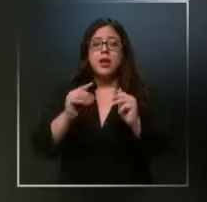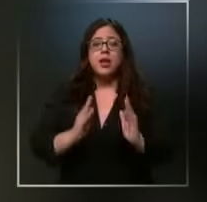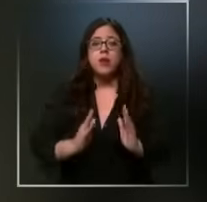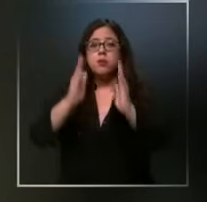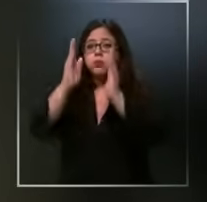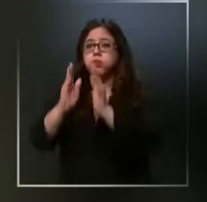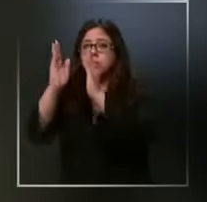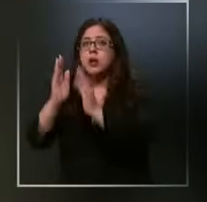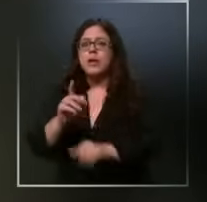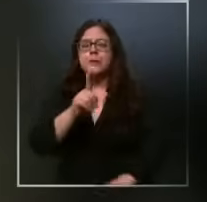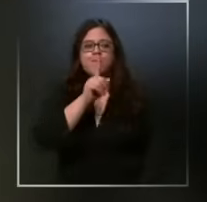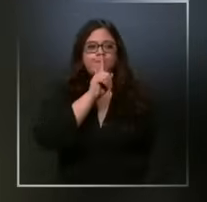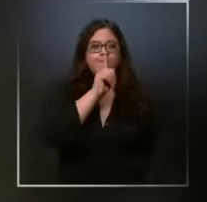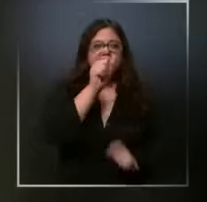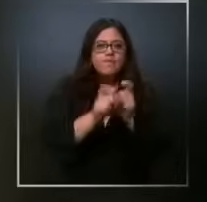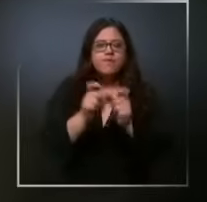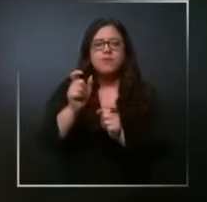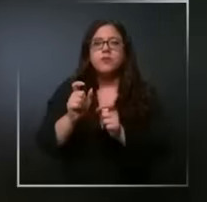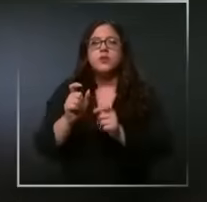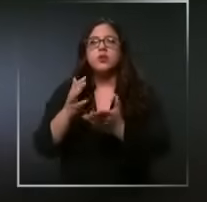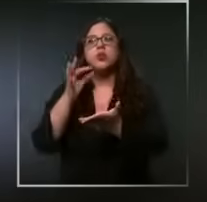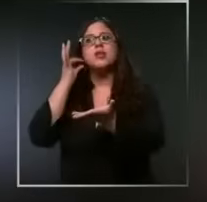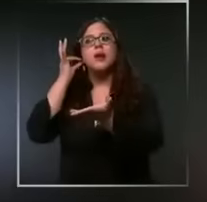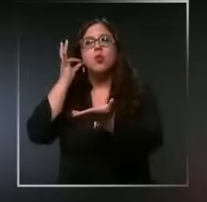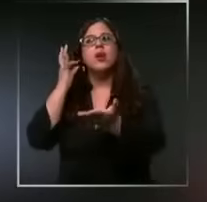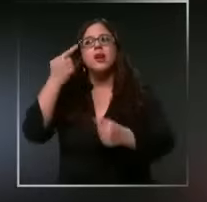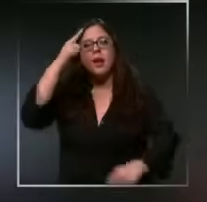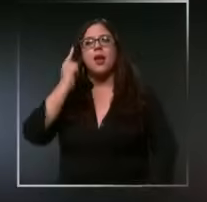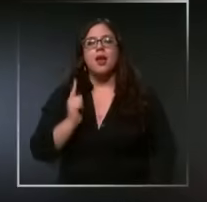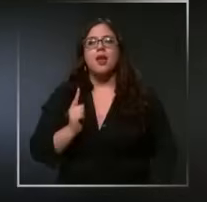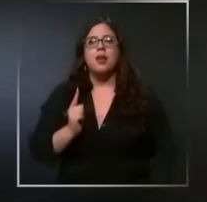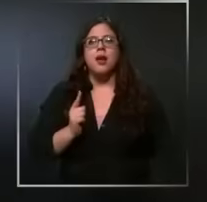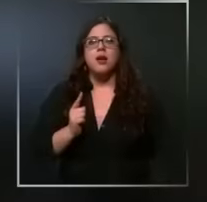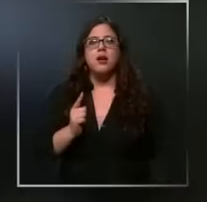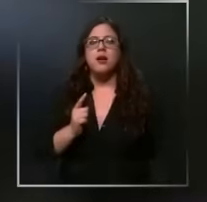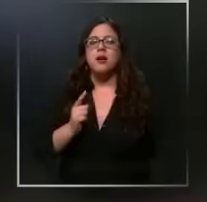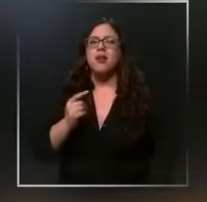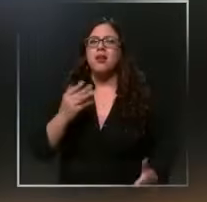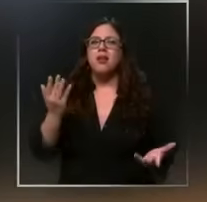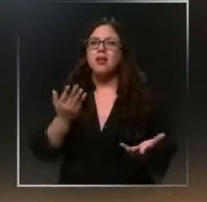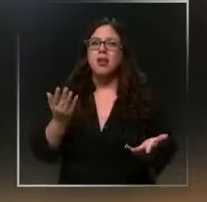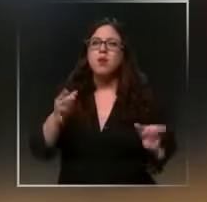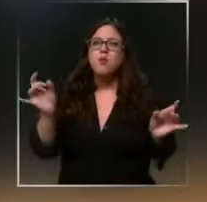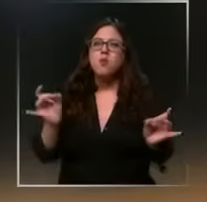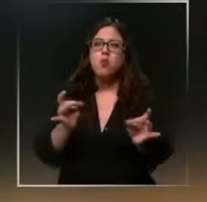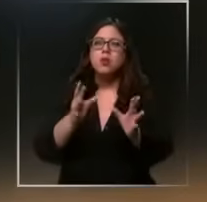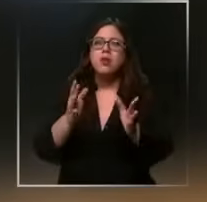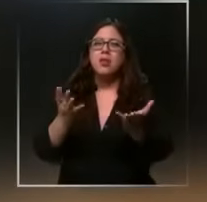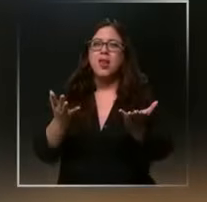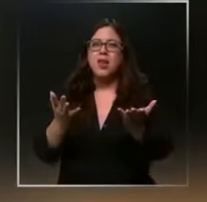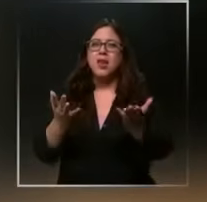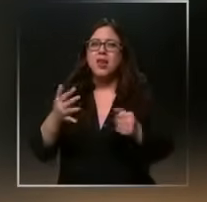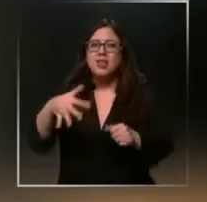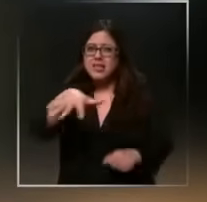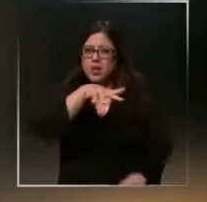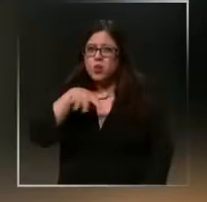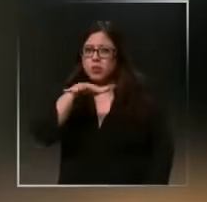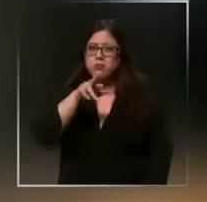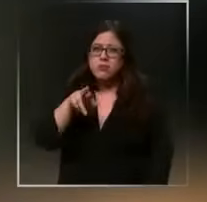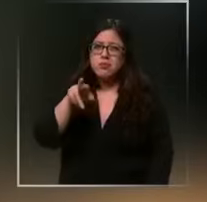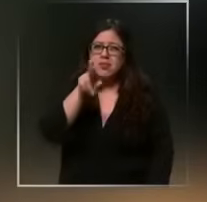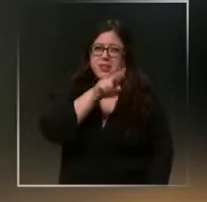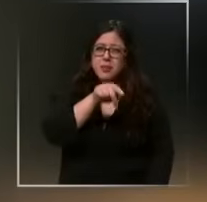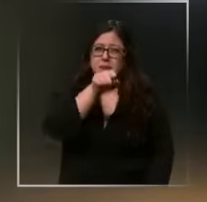Se sabe que hay una de las vecinas que tras esta arremetida resultó herida. ¿Cuál es la posibilidad que se contenga una situación así?